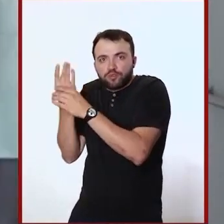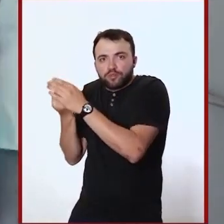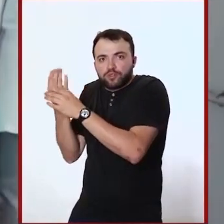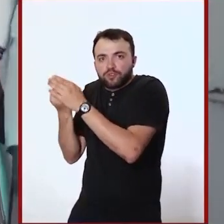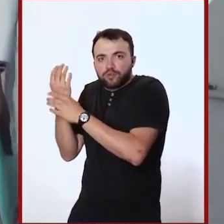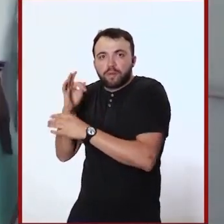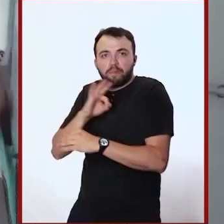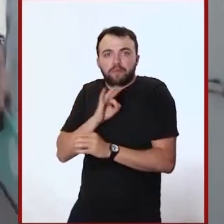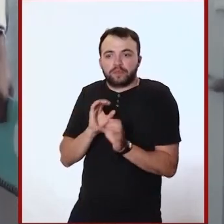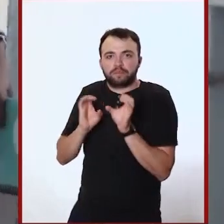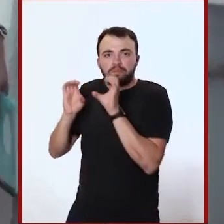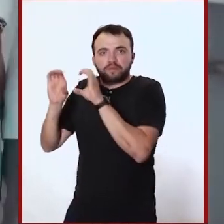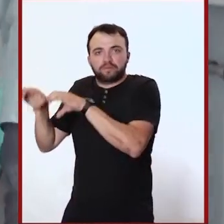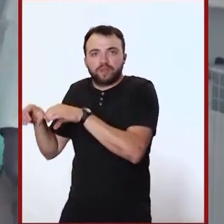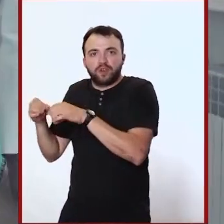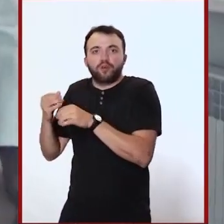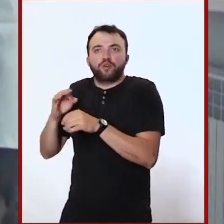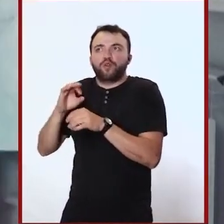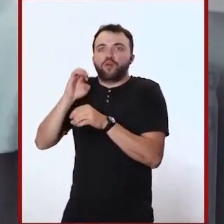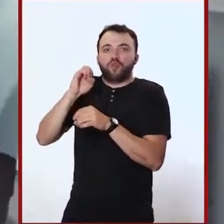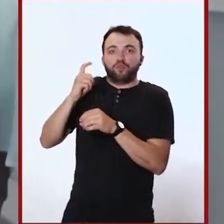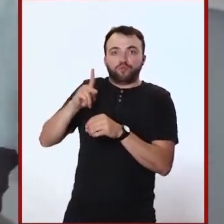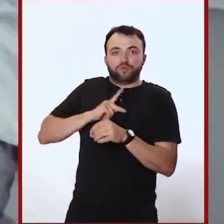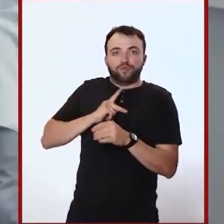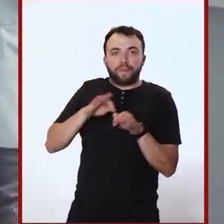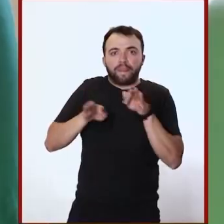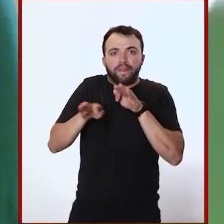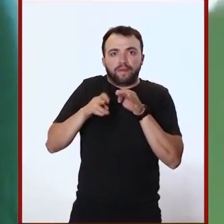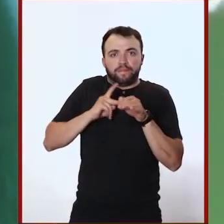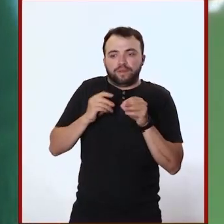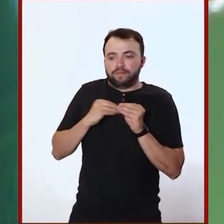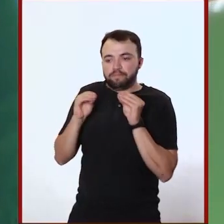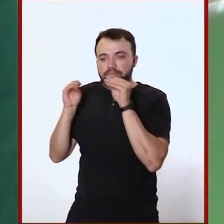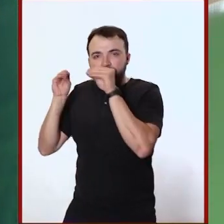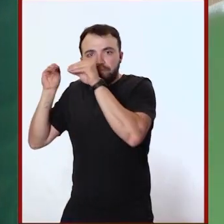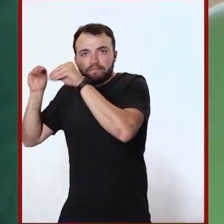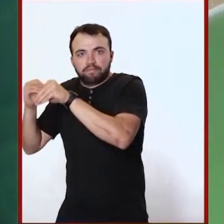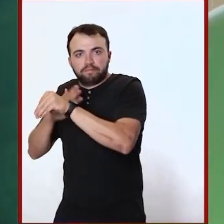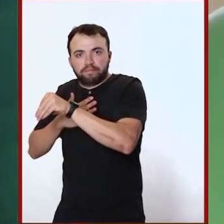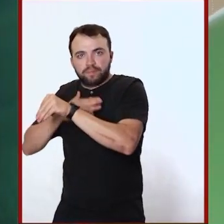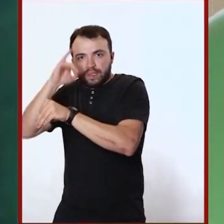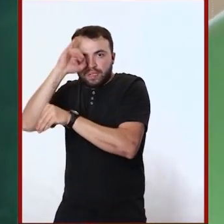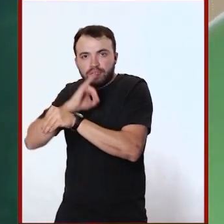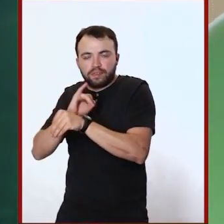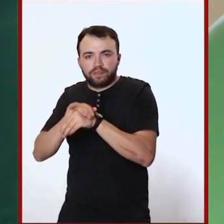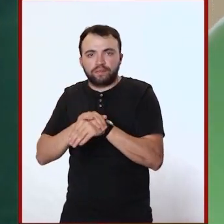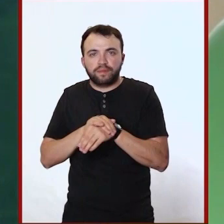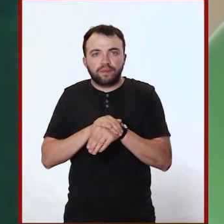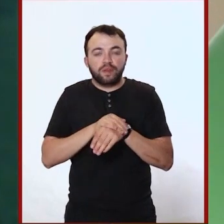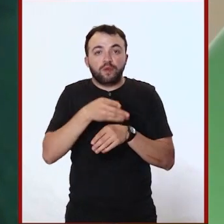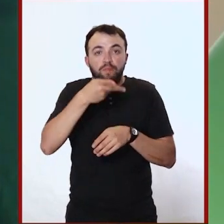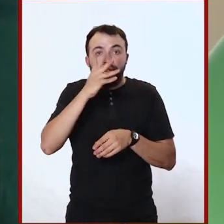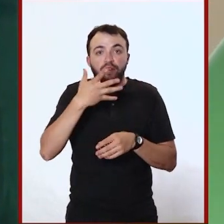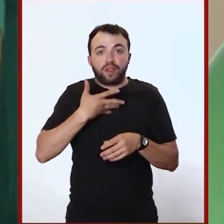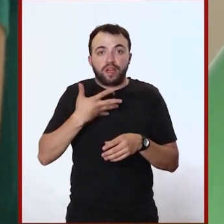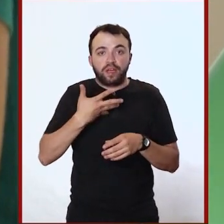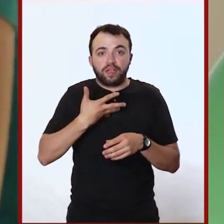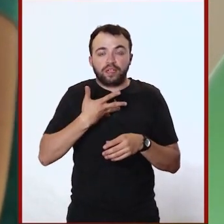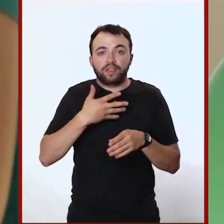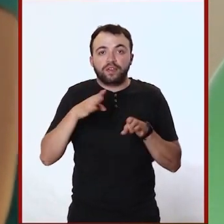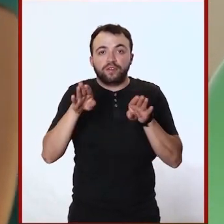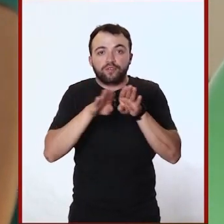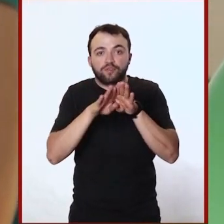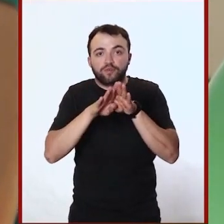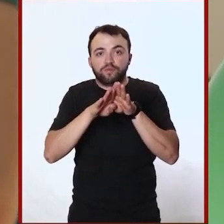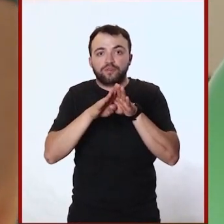Sin embargo, hay también una importante tendencia hacia generarse las oportunidades uno